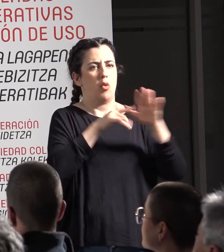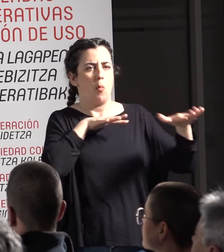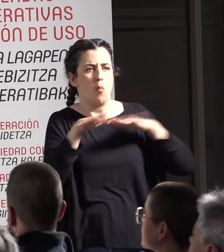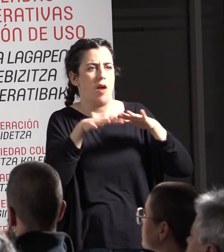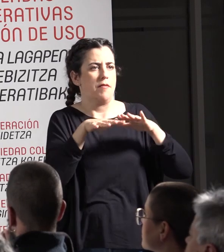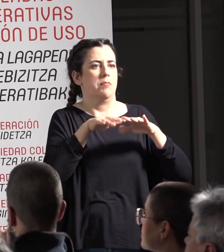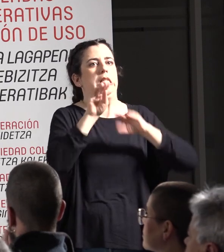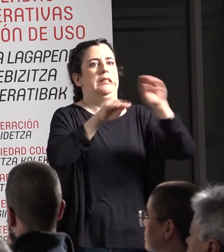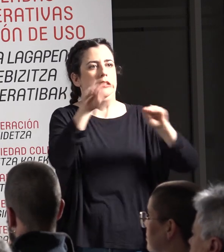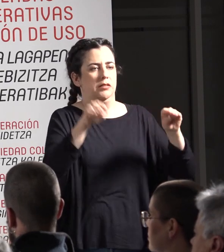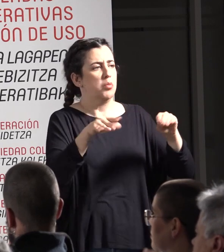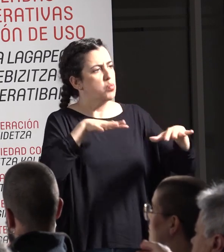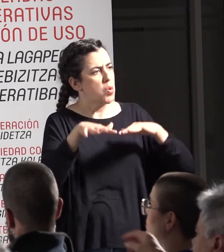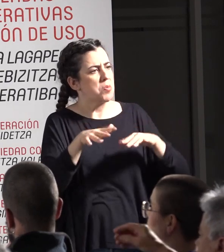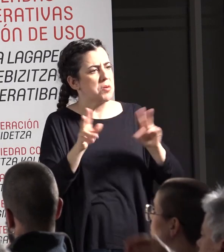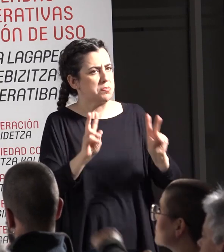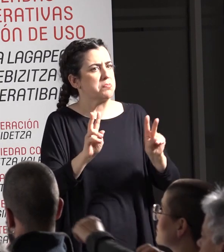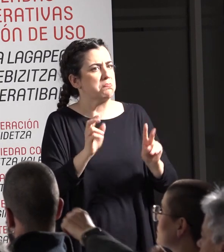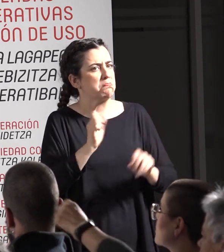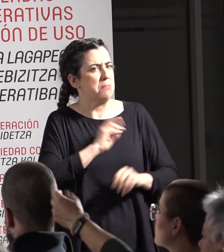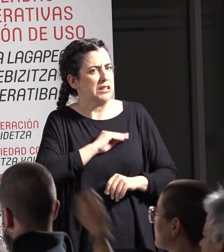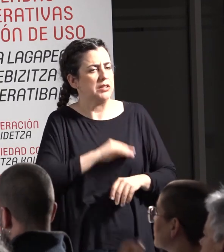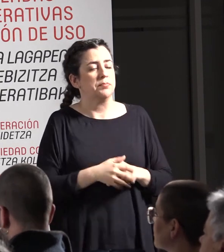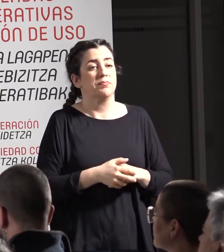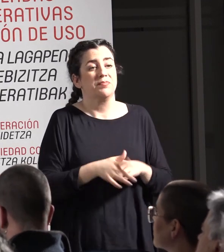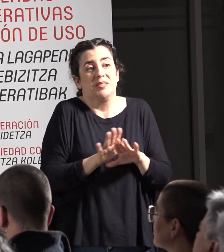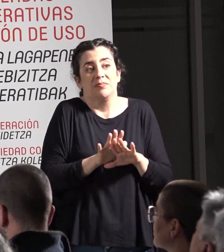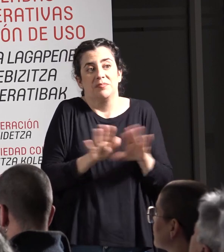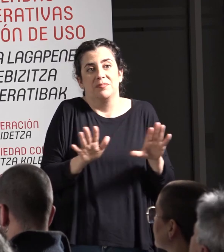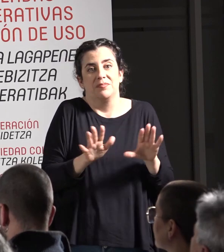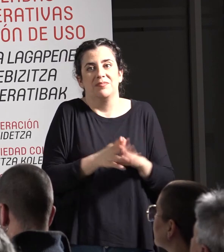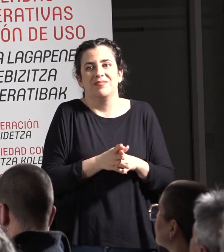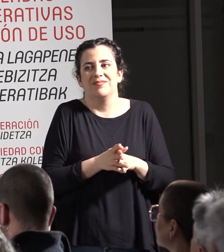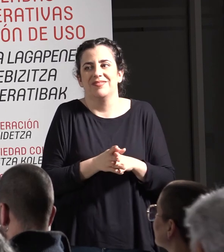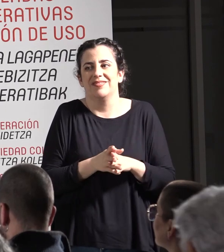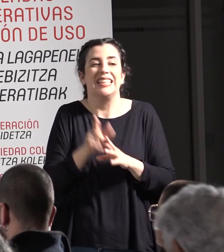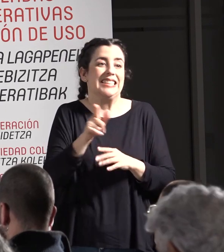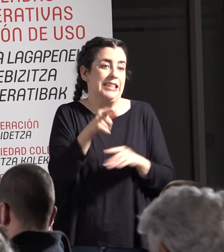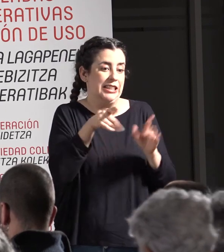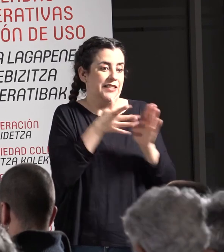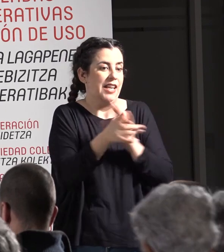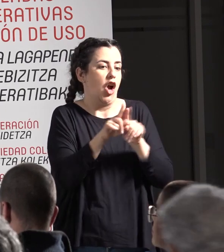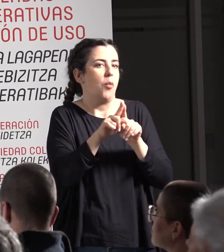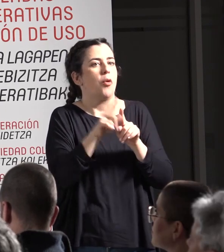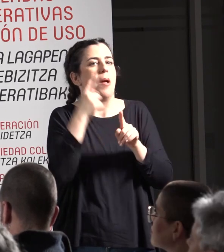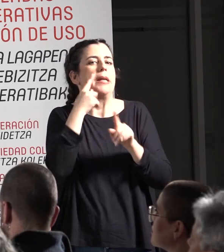dinámicos. Y bueno, un poco más o menos es la viabilidad del proyecto